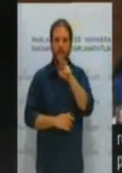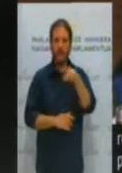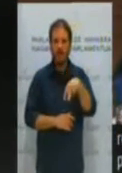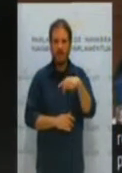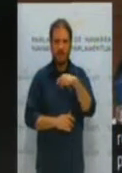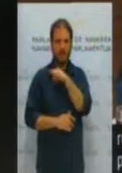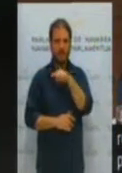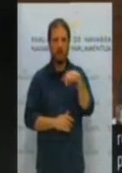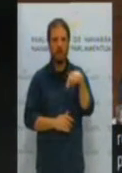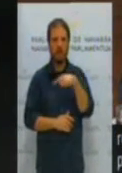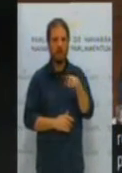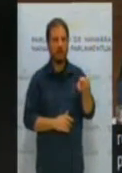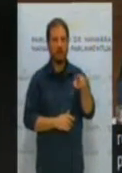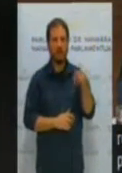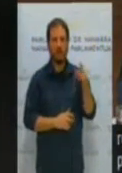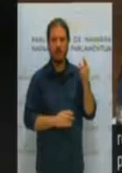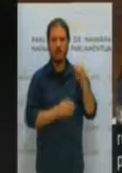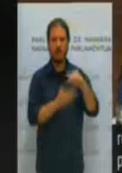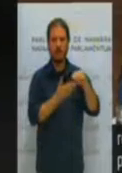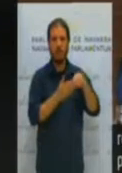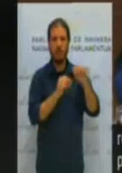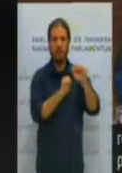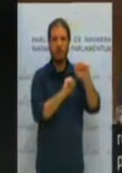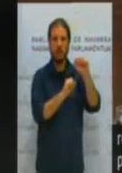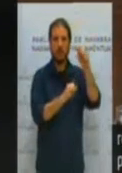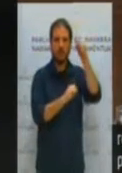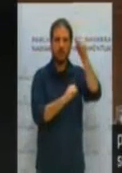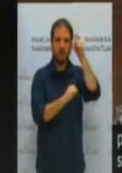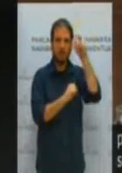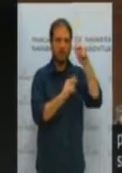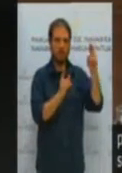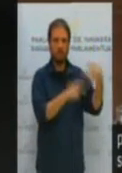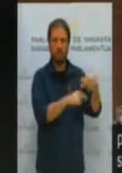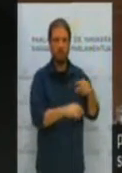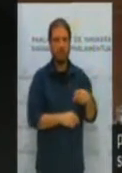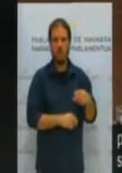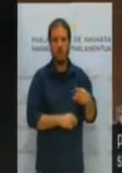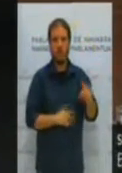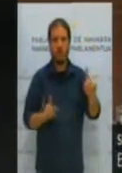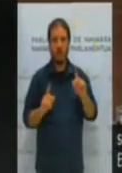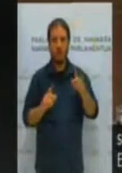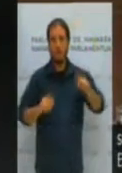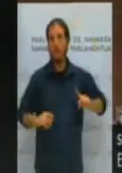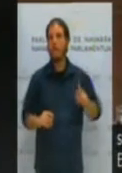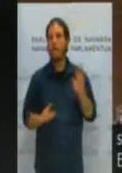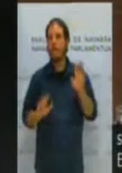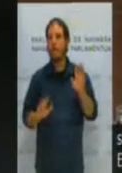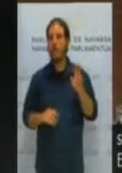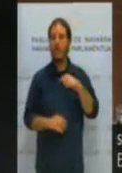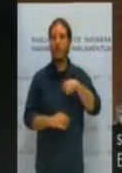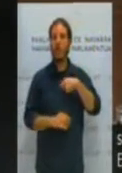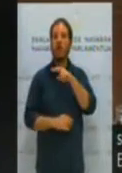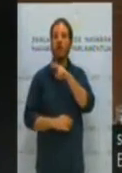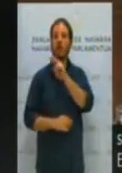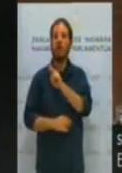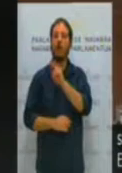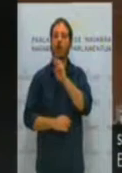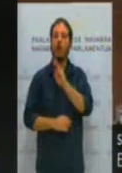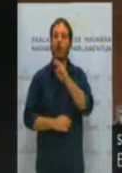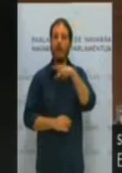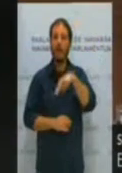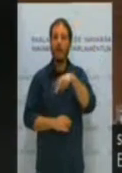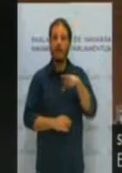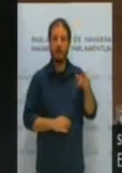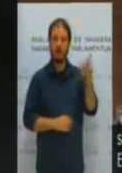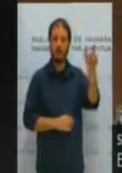propuesto la supresión de esta oficina. Es más, fue Unión del Pueblo Navarro quien introdujo esta